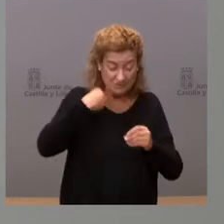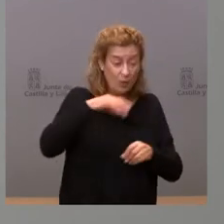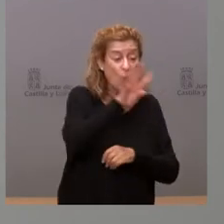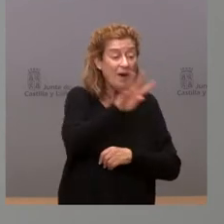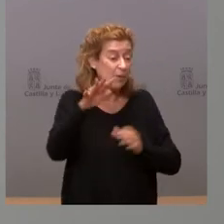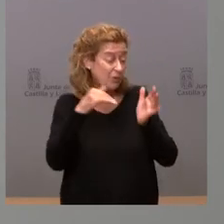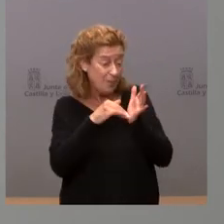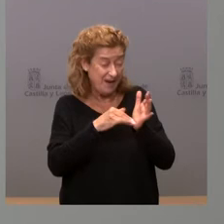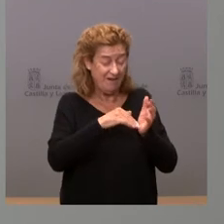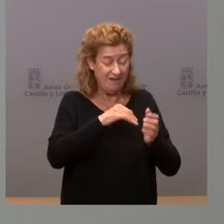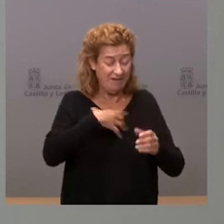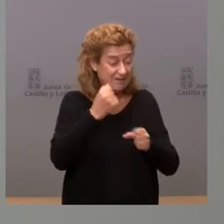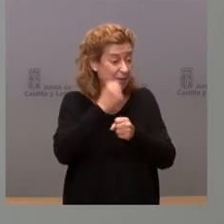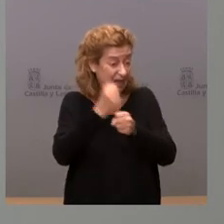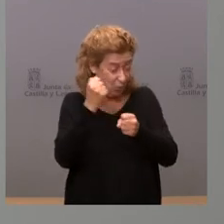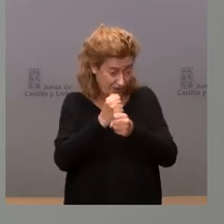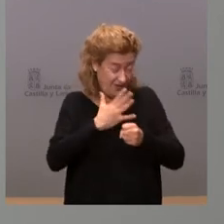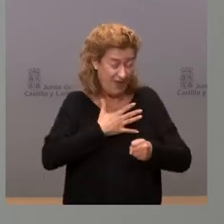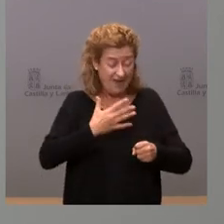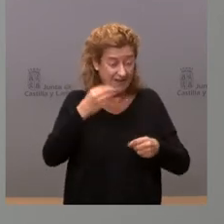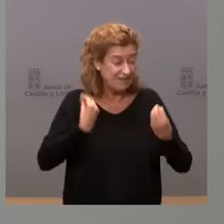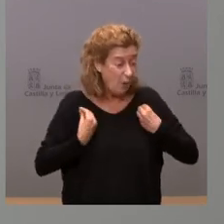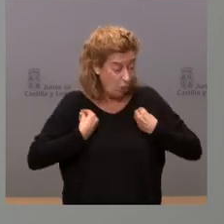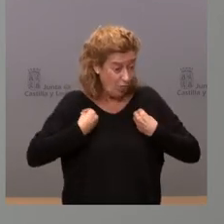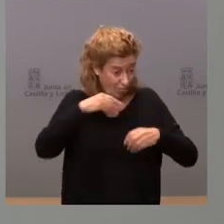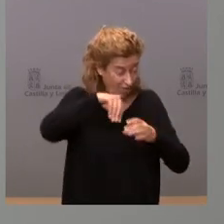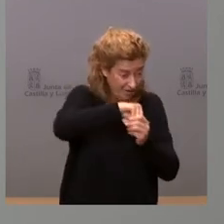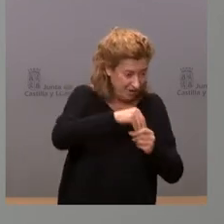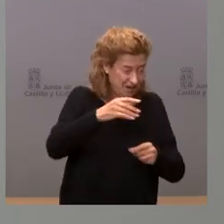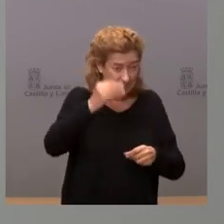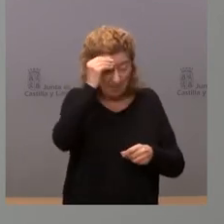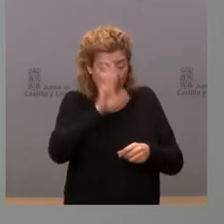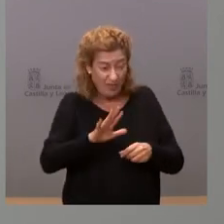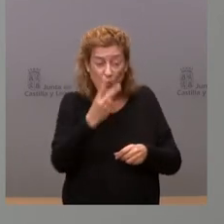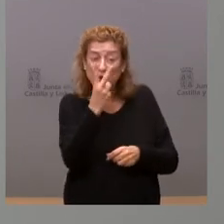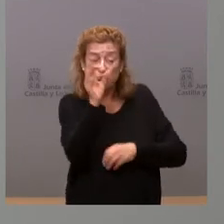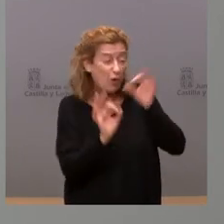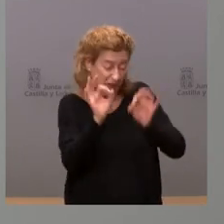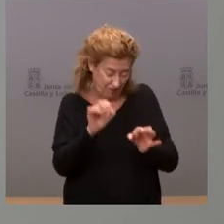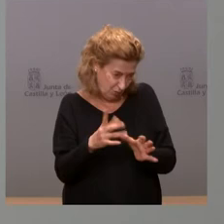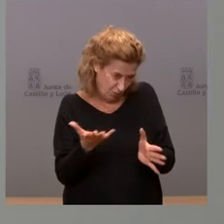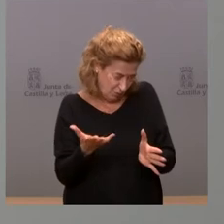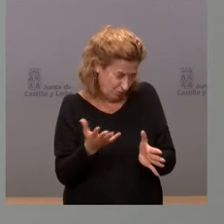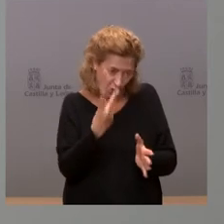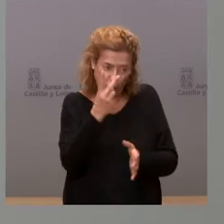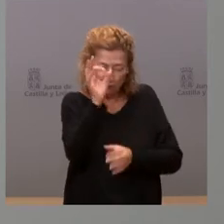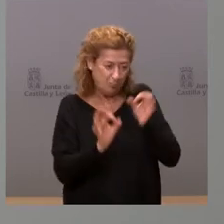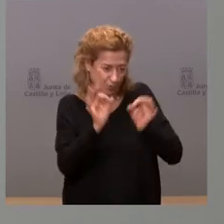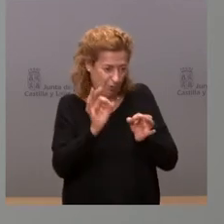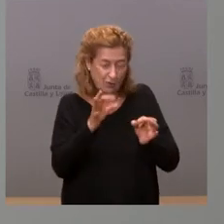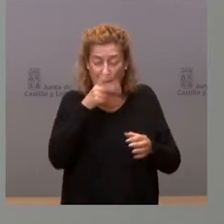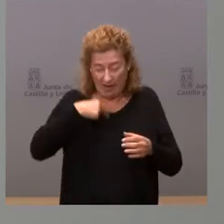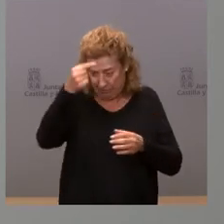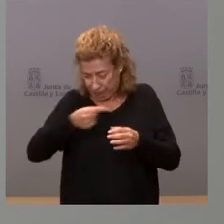con los que cuenta la gerencia regional de salud pues supone si no me equivoco un 2 por ciento que hacen más la cuenta en este